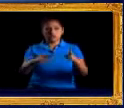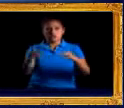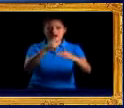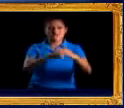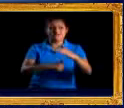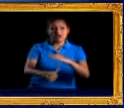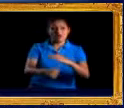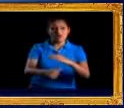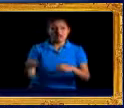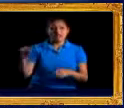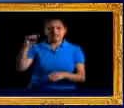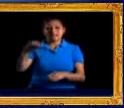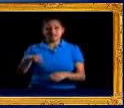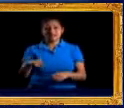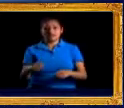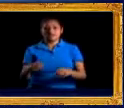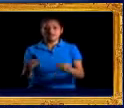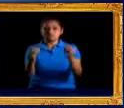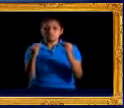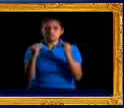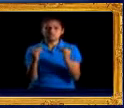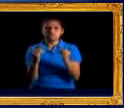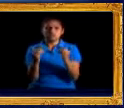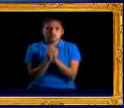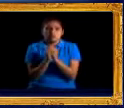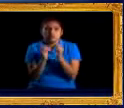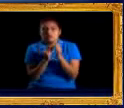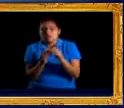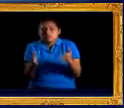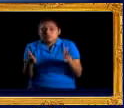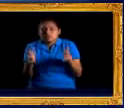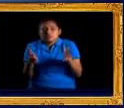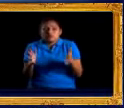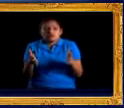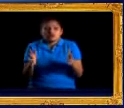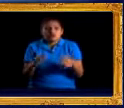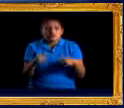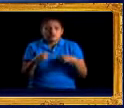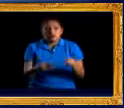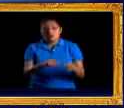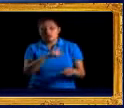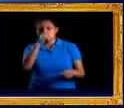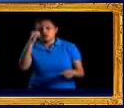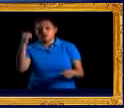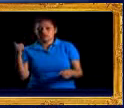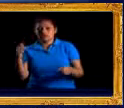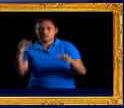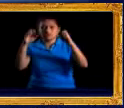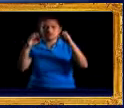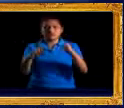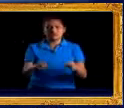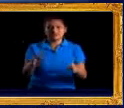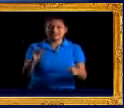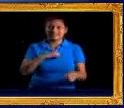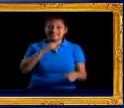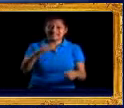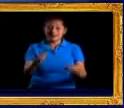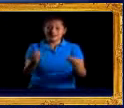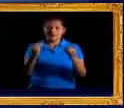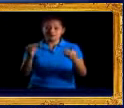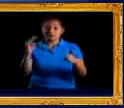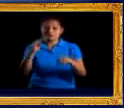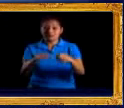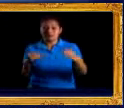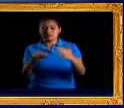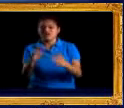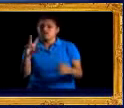vivía a 1.5 kilómetros, hermano, de la represa, no le preocupaba para nada. Así está el